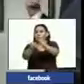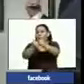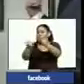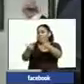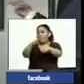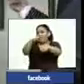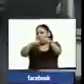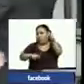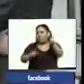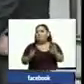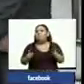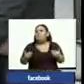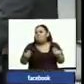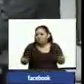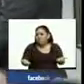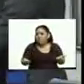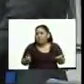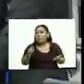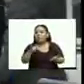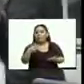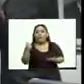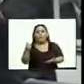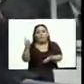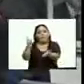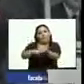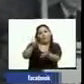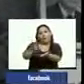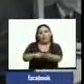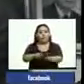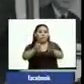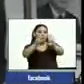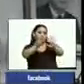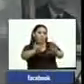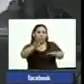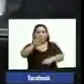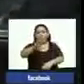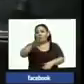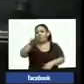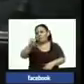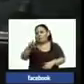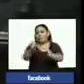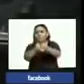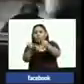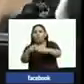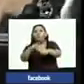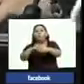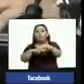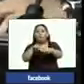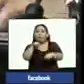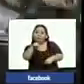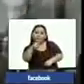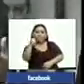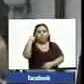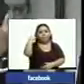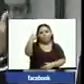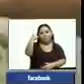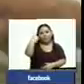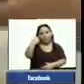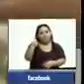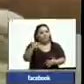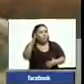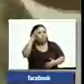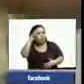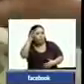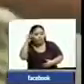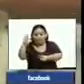y para ello tiene una deuda de 755 millones de dólares. Por eso es importante contar con